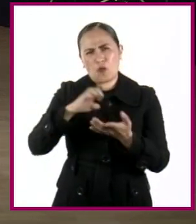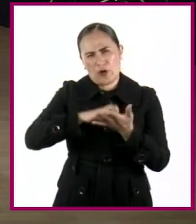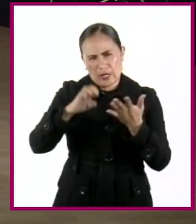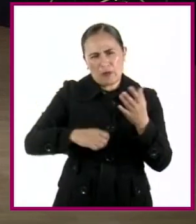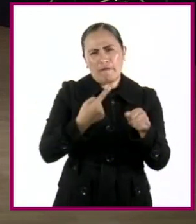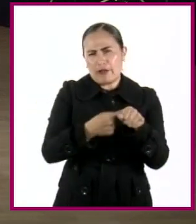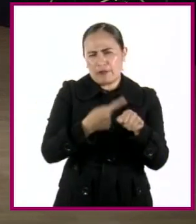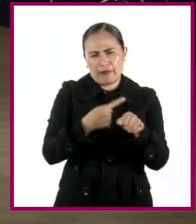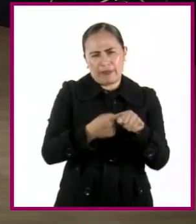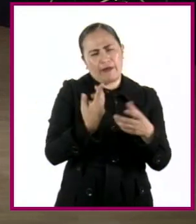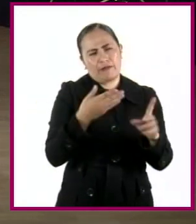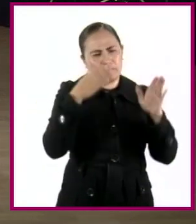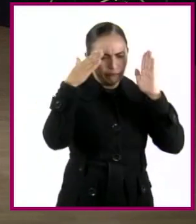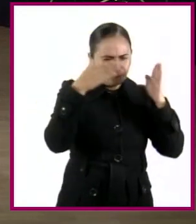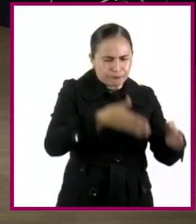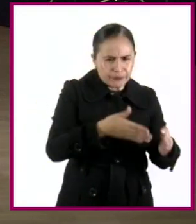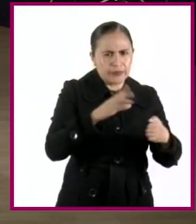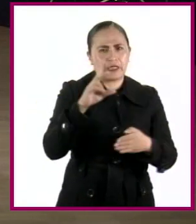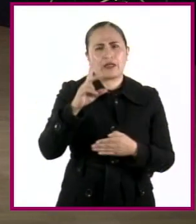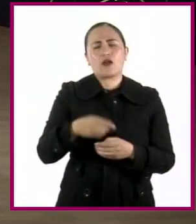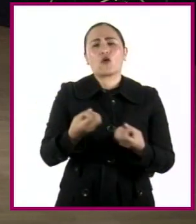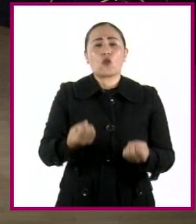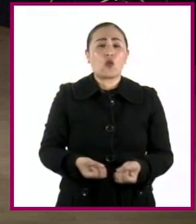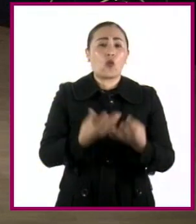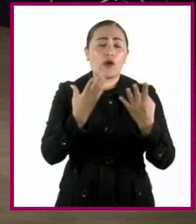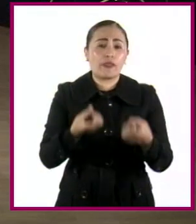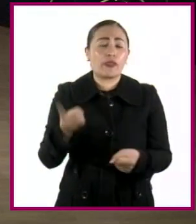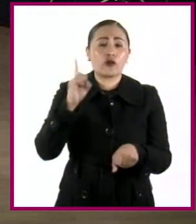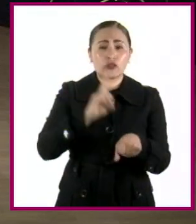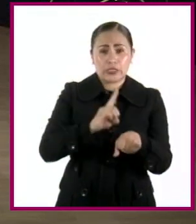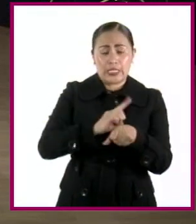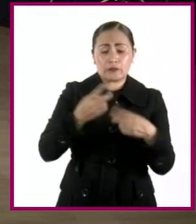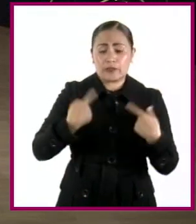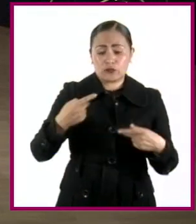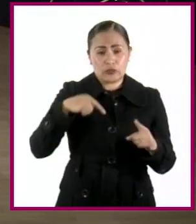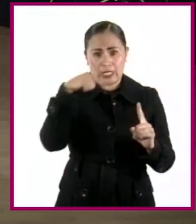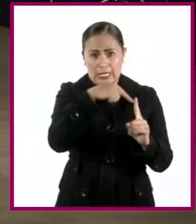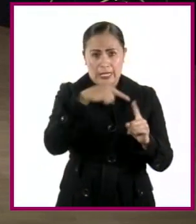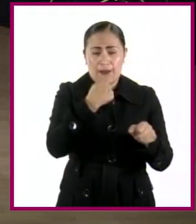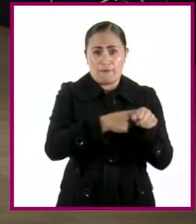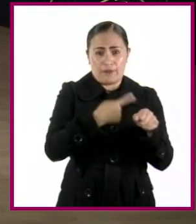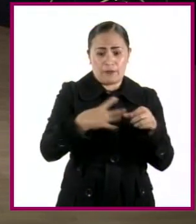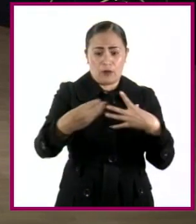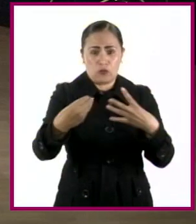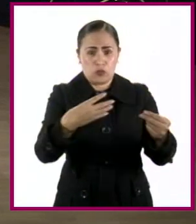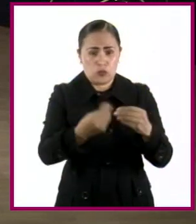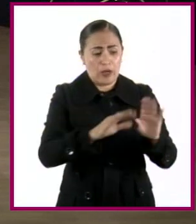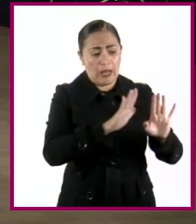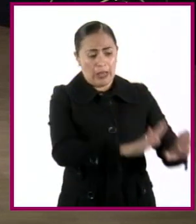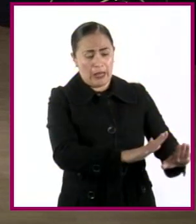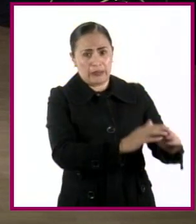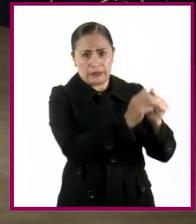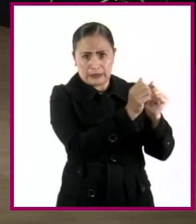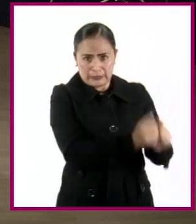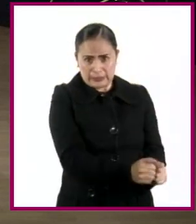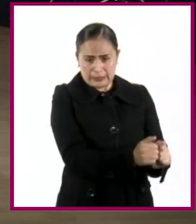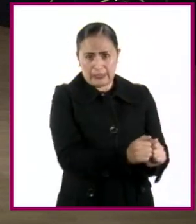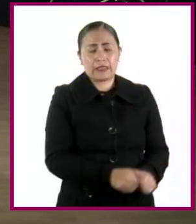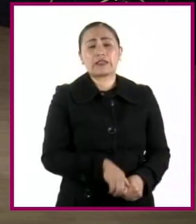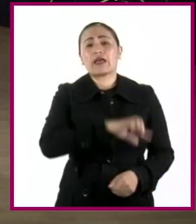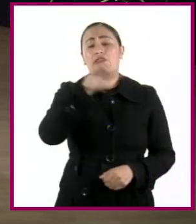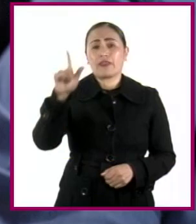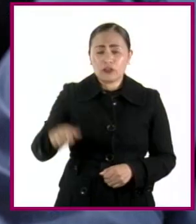cuestión. Datos como el número de días que es contagiosa una persona, su periodo de incubación y el número de días que